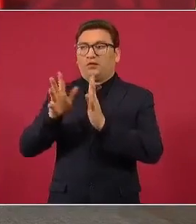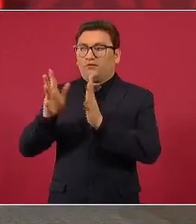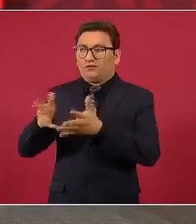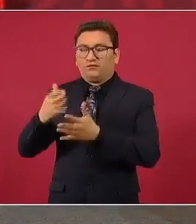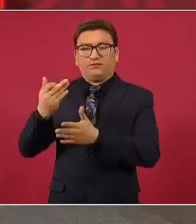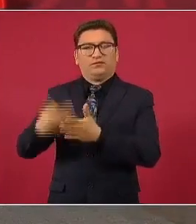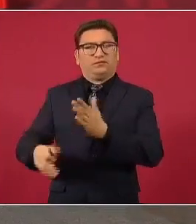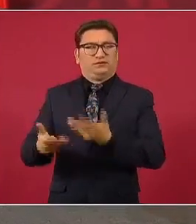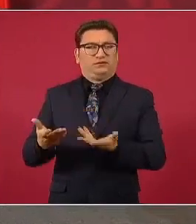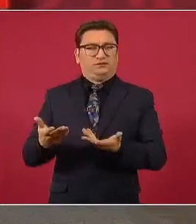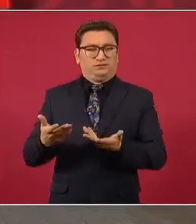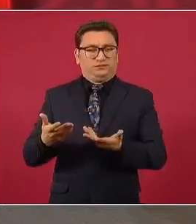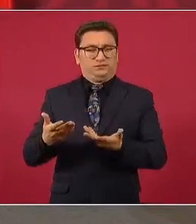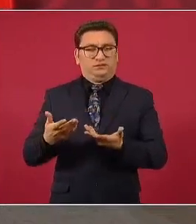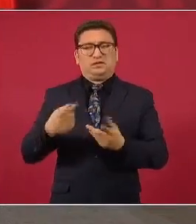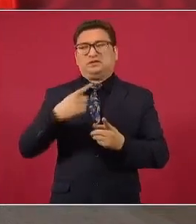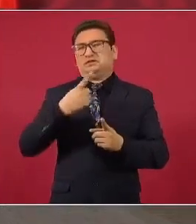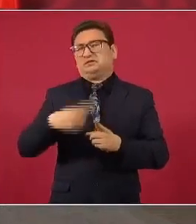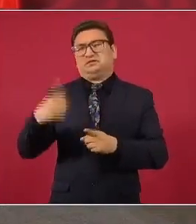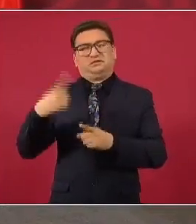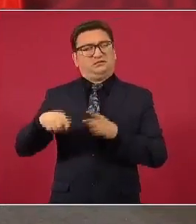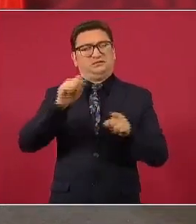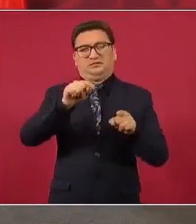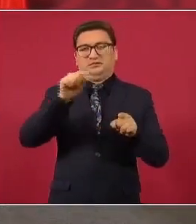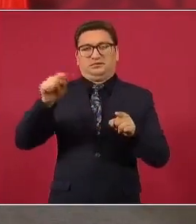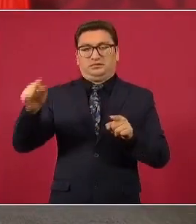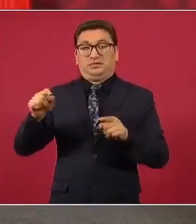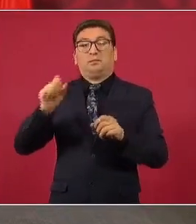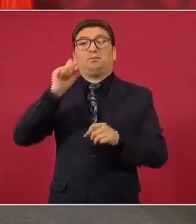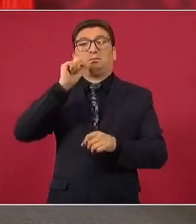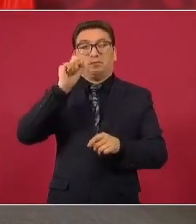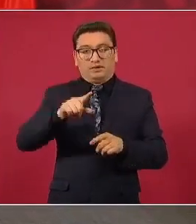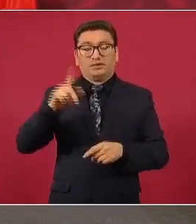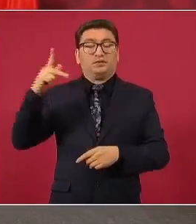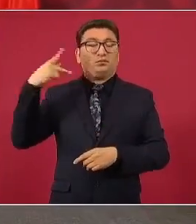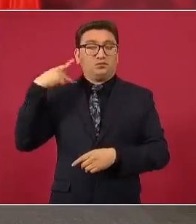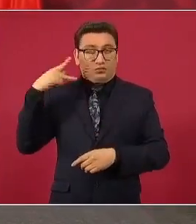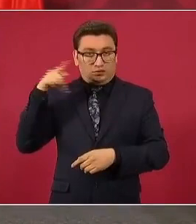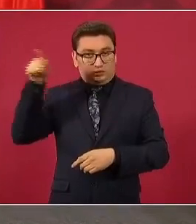así otros, concluir el de Puebla,